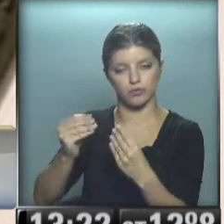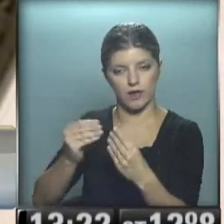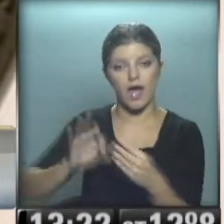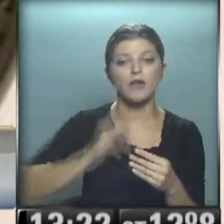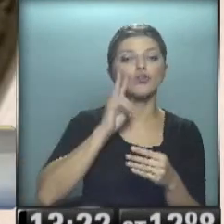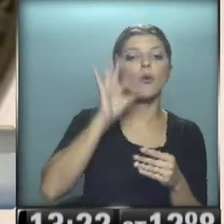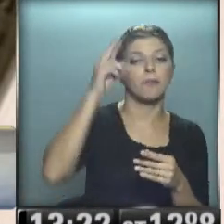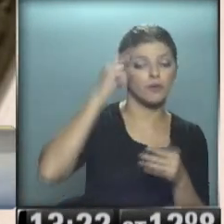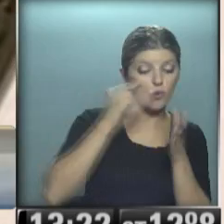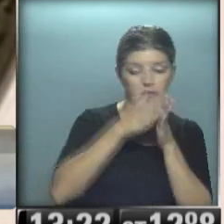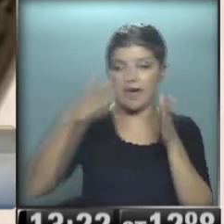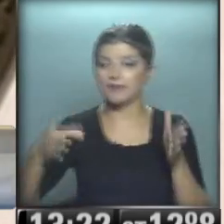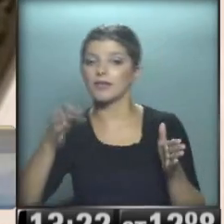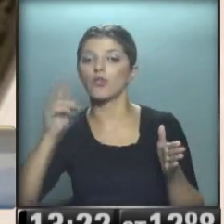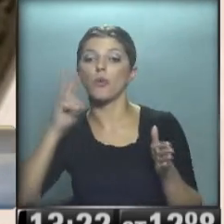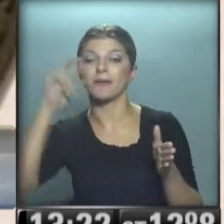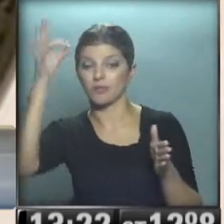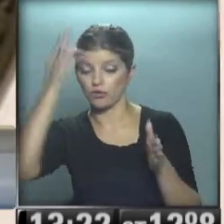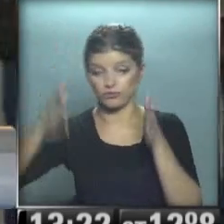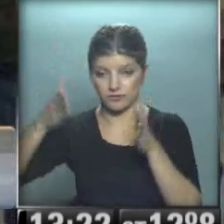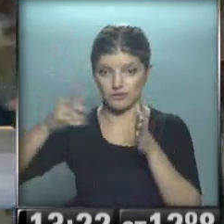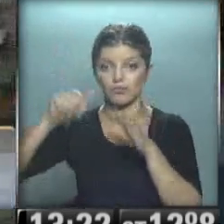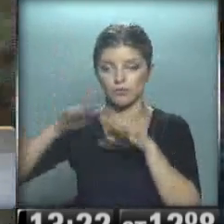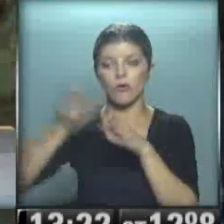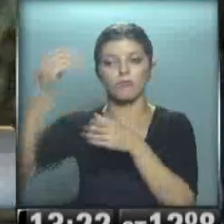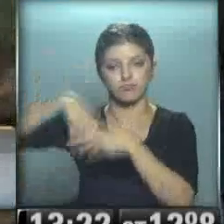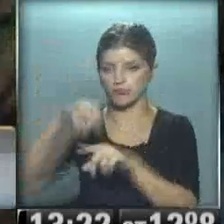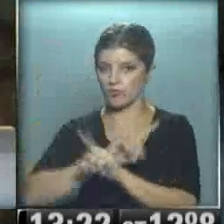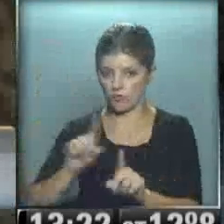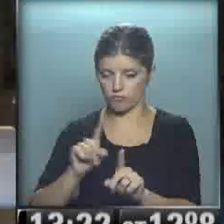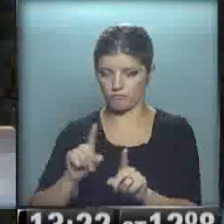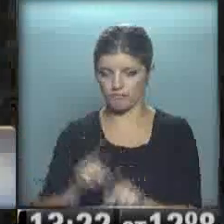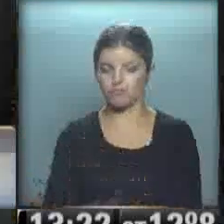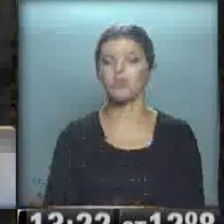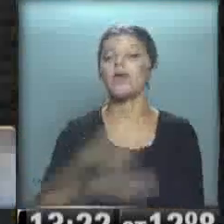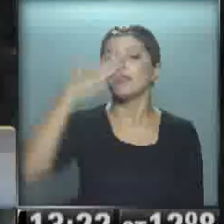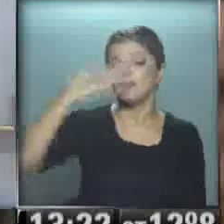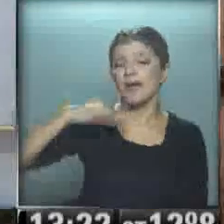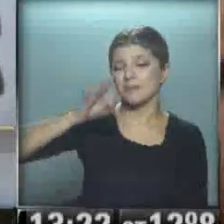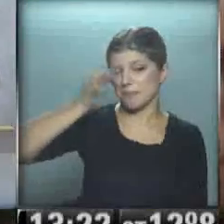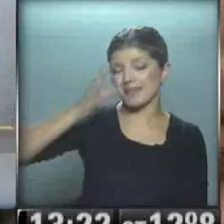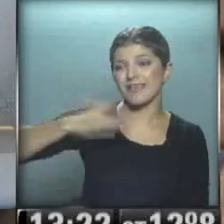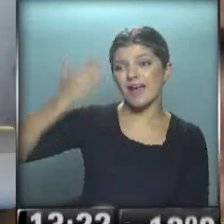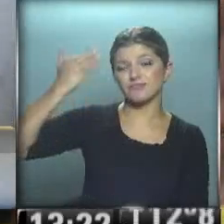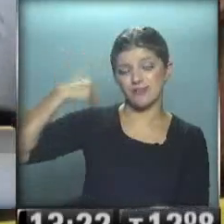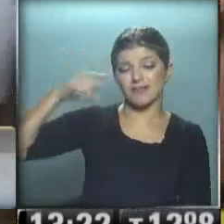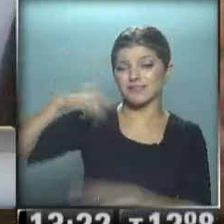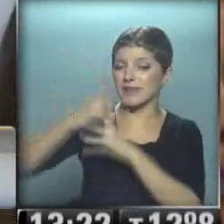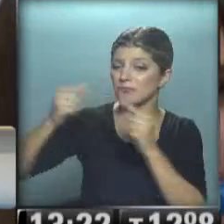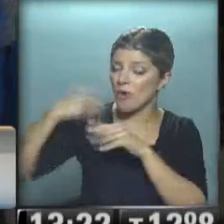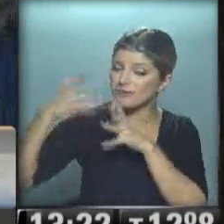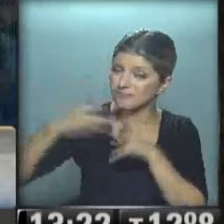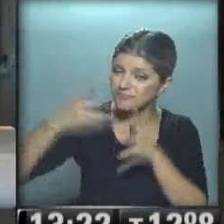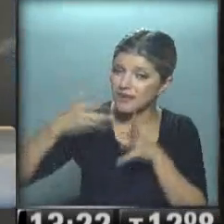y 2012 su presencia en el país. 2 décadas después de finalizada la guerra, el desgobierno y la